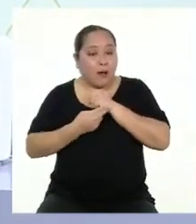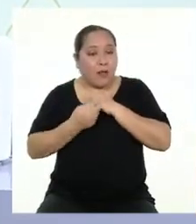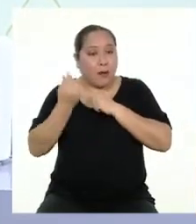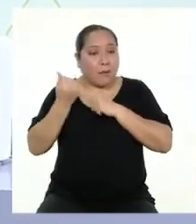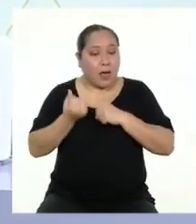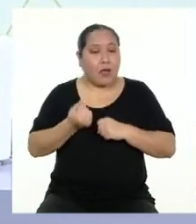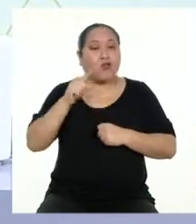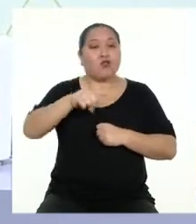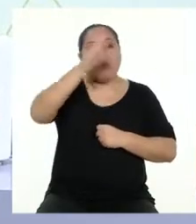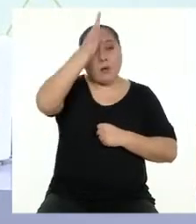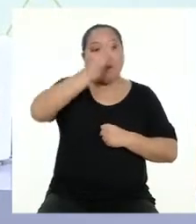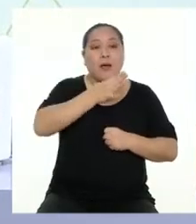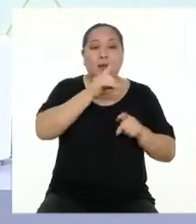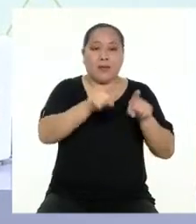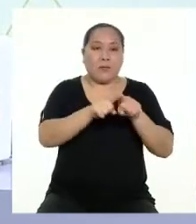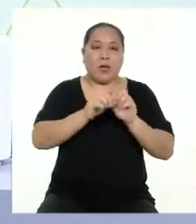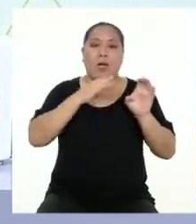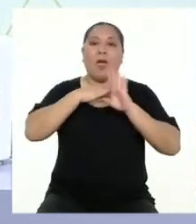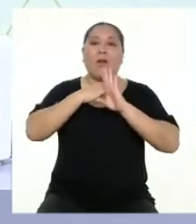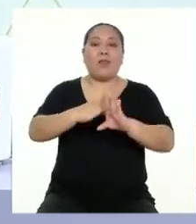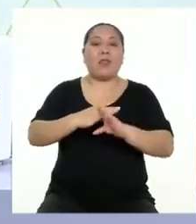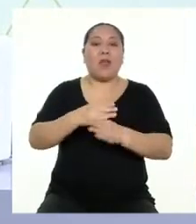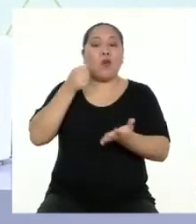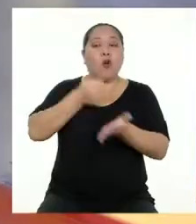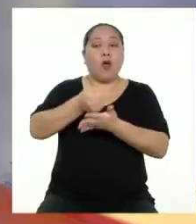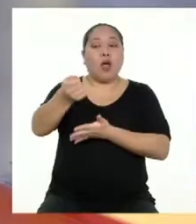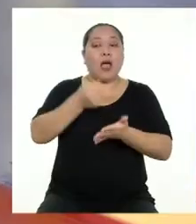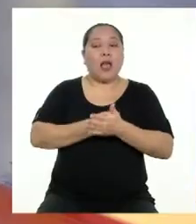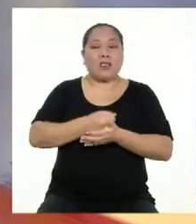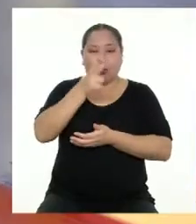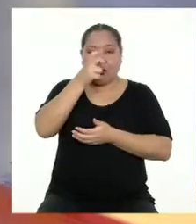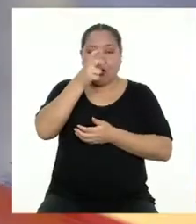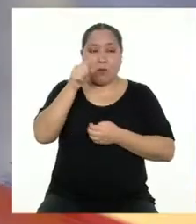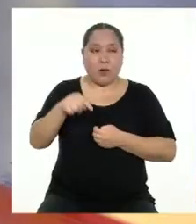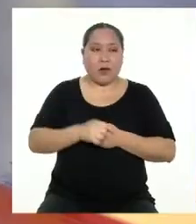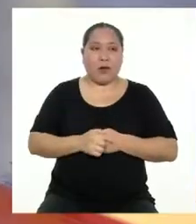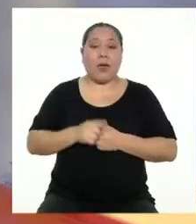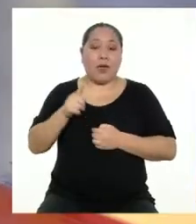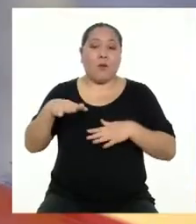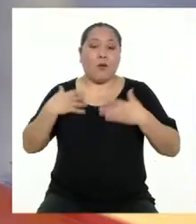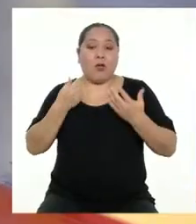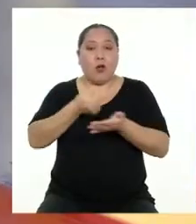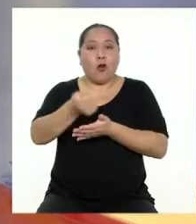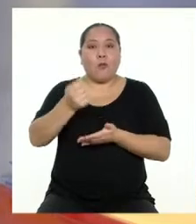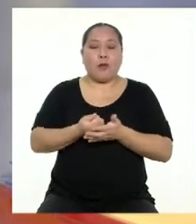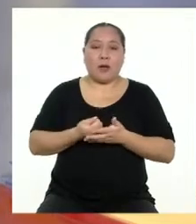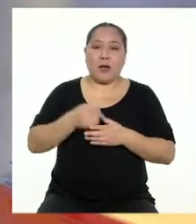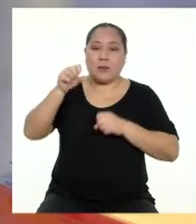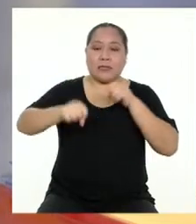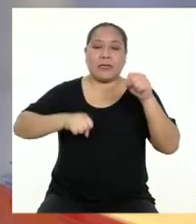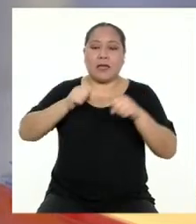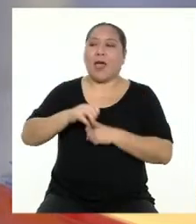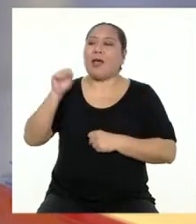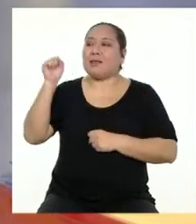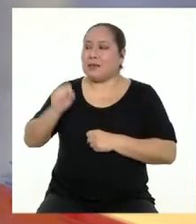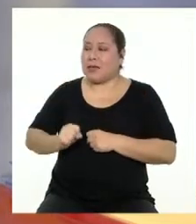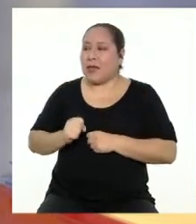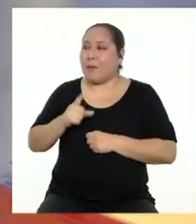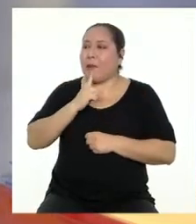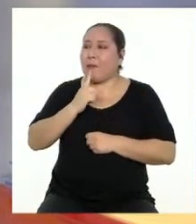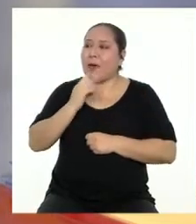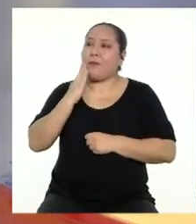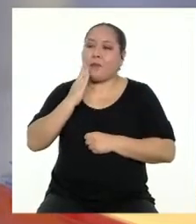a priorizar nuestras necesidades, pero además es importante que aprendamos a planificar nuestros gastos. Para ello es importante conocer y